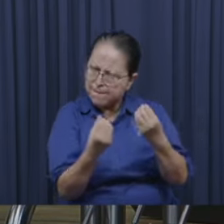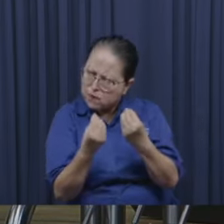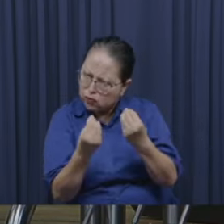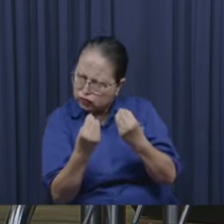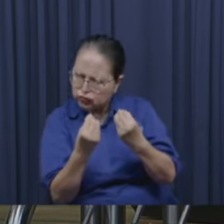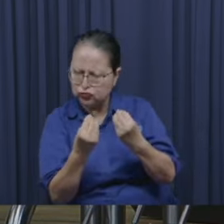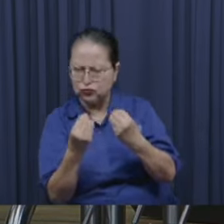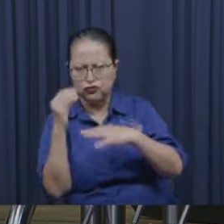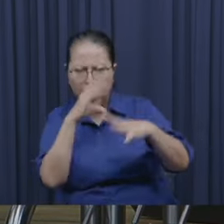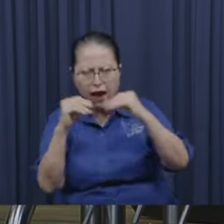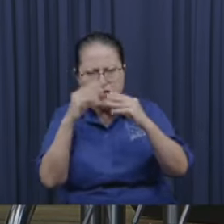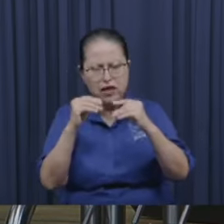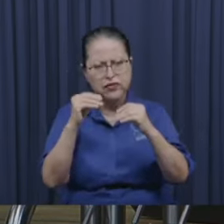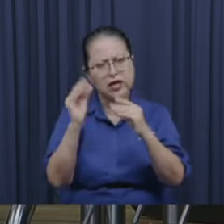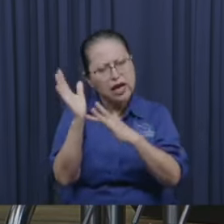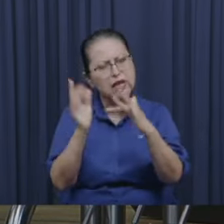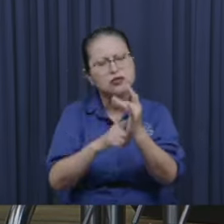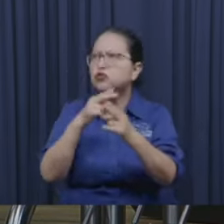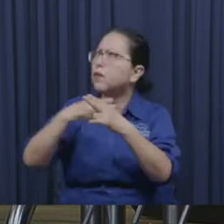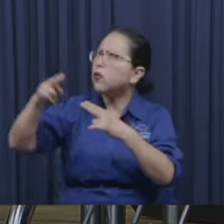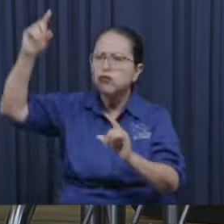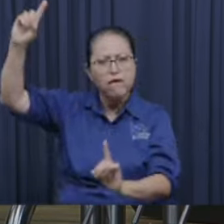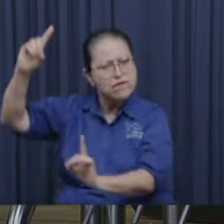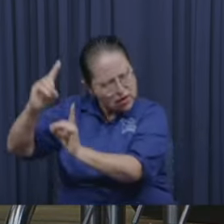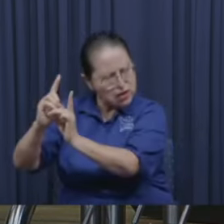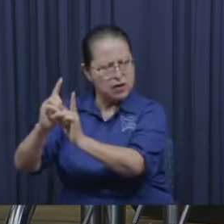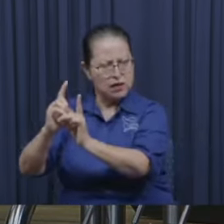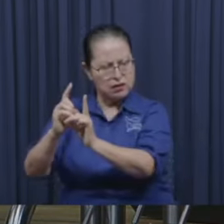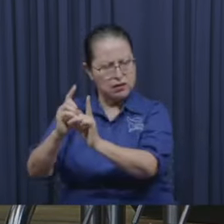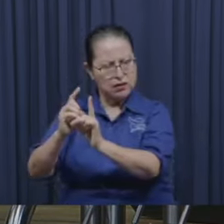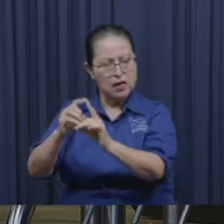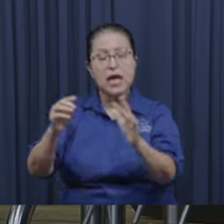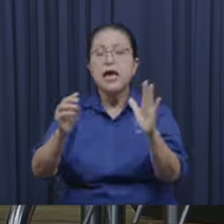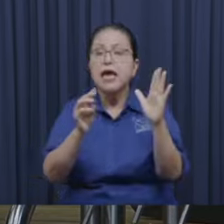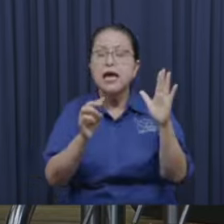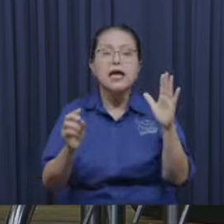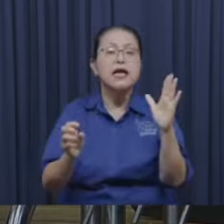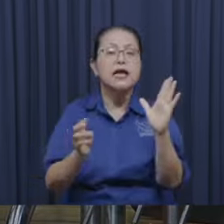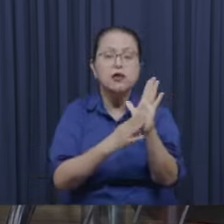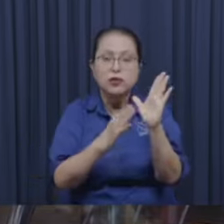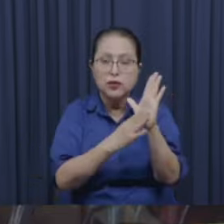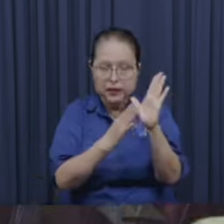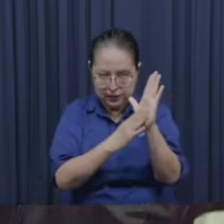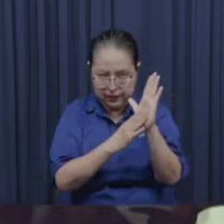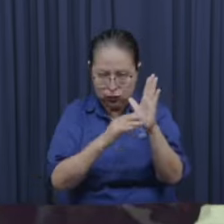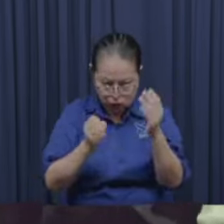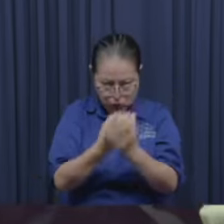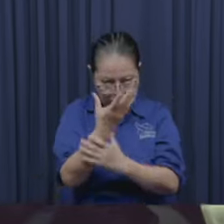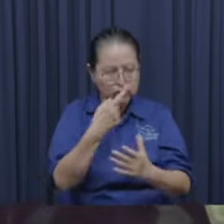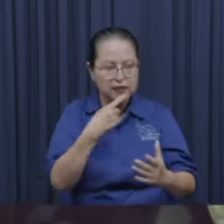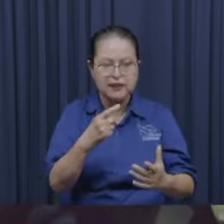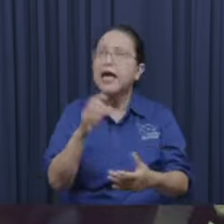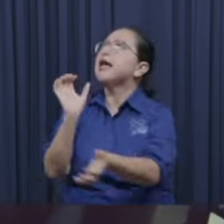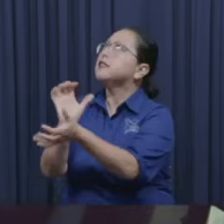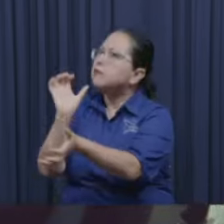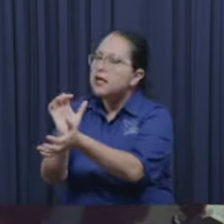cuatro ni cinco ni seis todo el Nuevo Testamento espérenlo espérenlo espérenlo